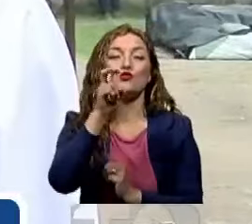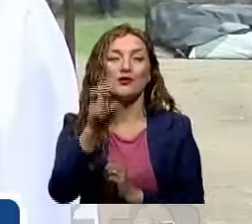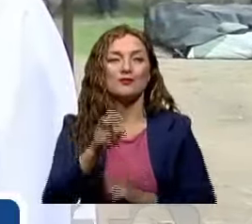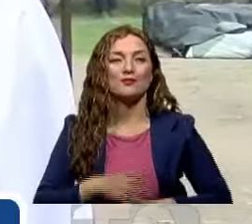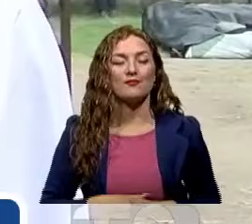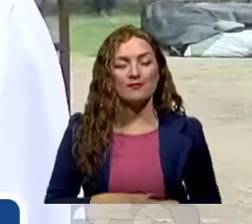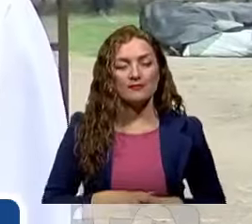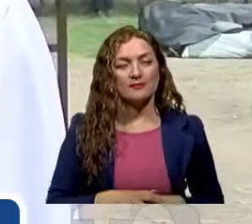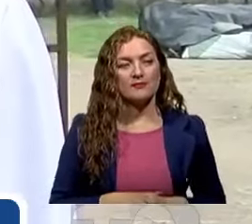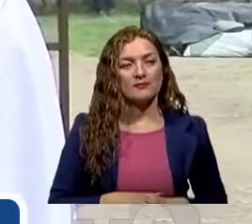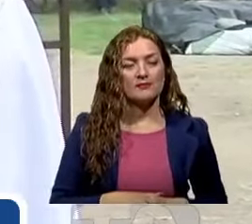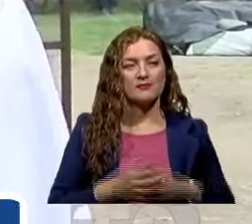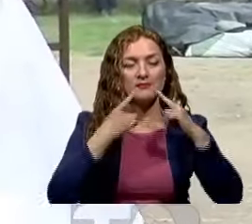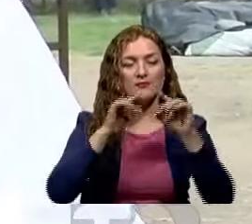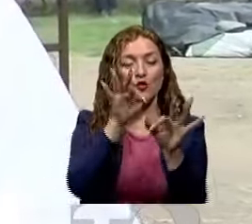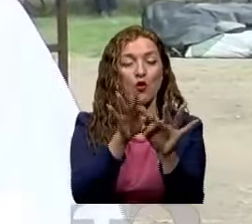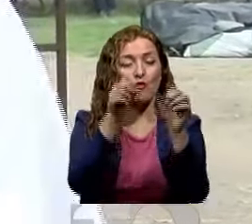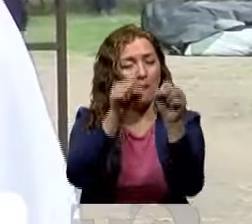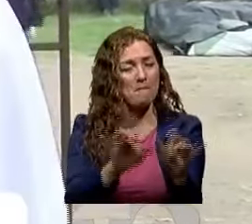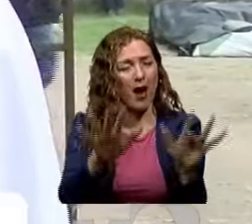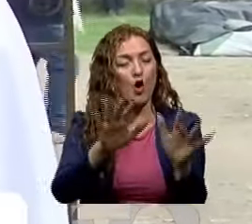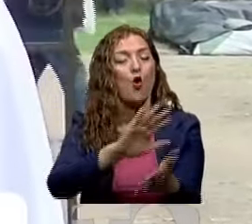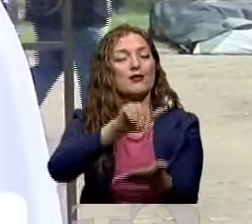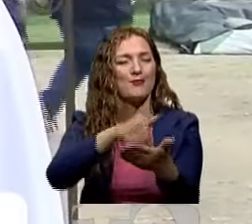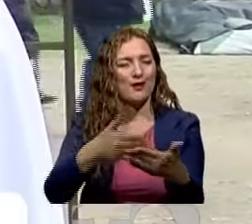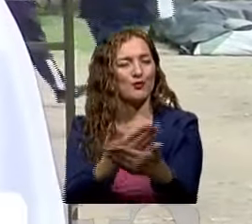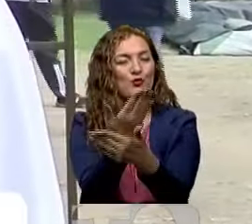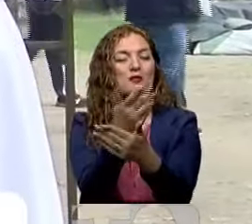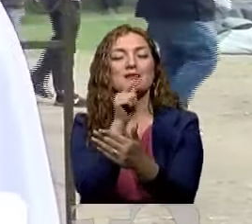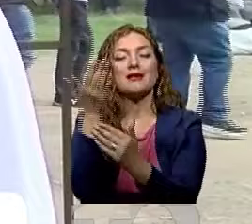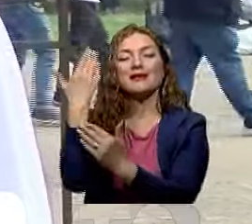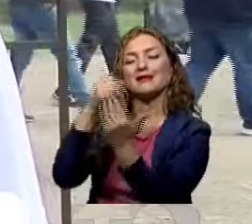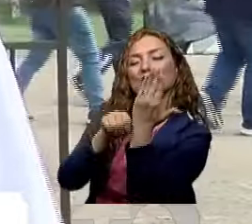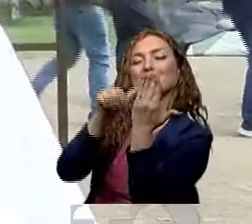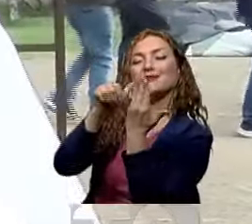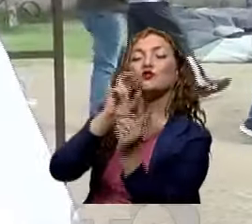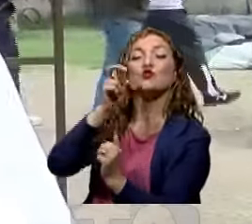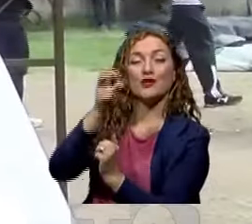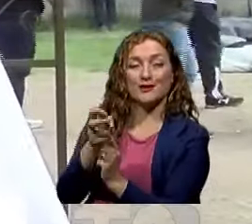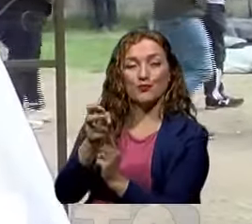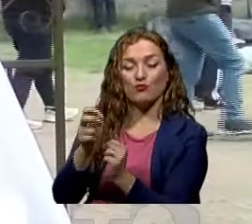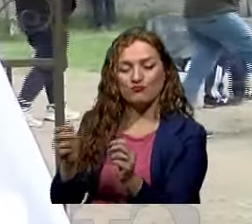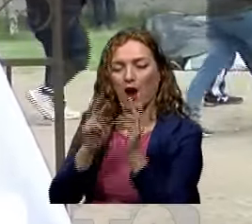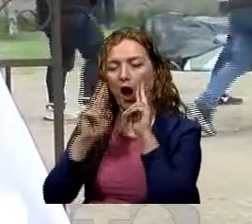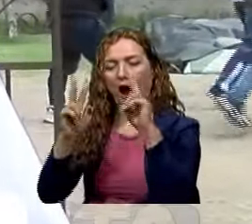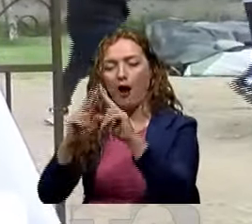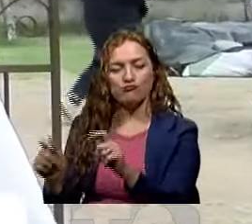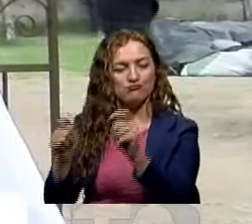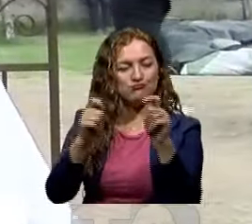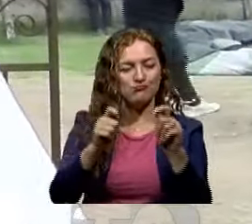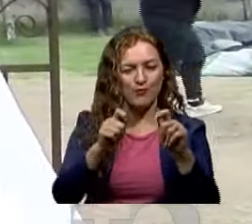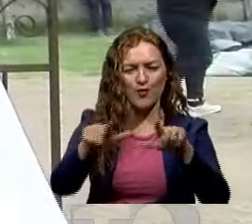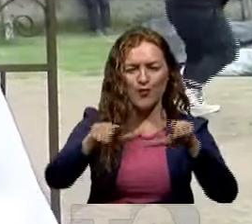Pues la renovación de la declaratoria de Pueblo Mágico, que fue dada por parte del Ministerio de Turismo y que corresponde a espacios territoriales en